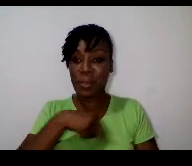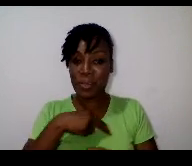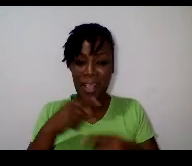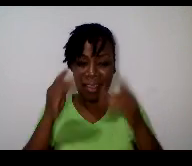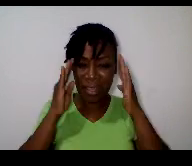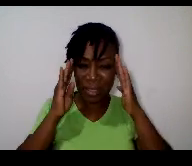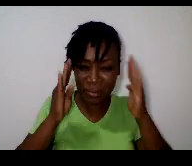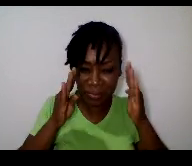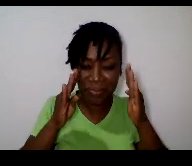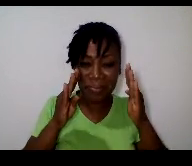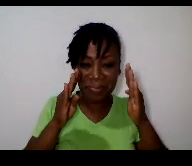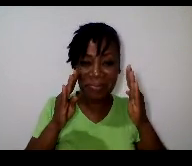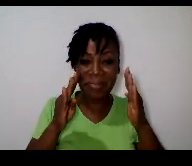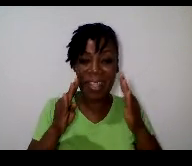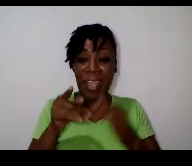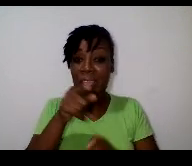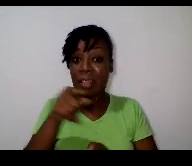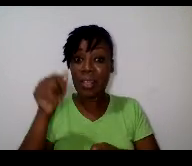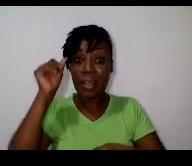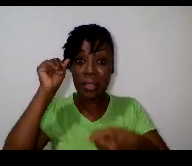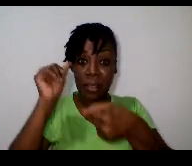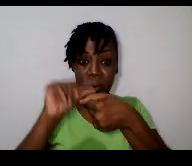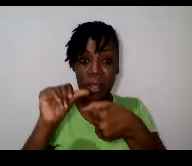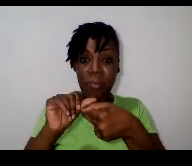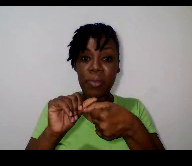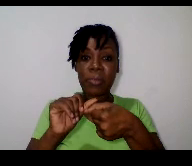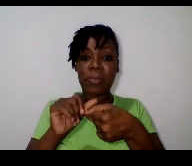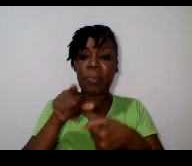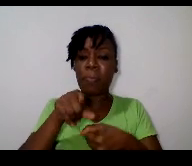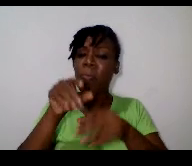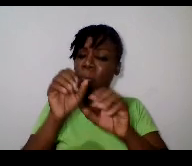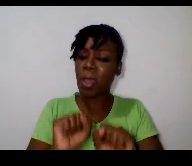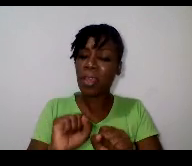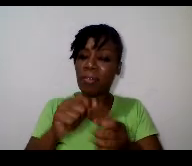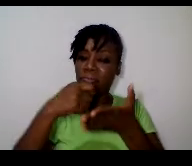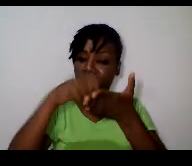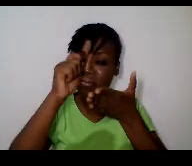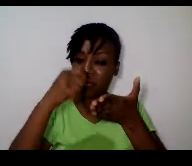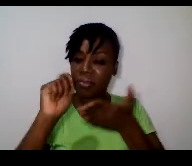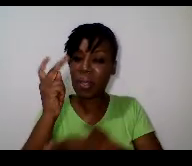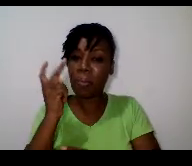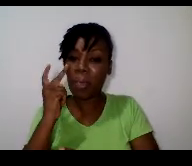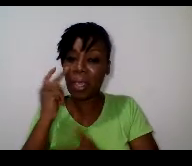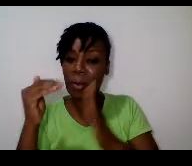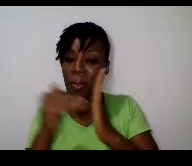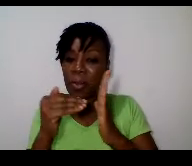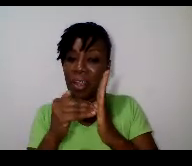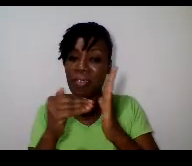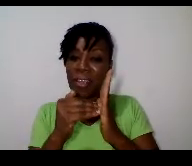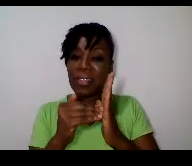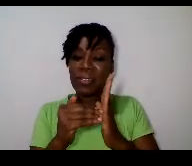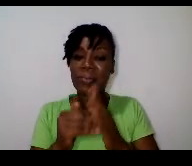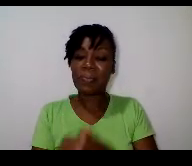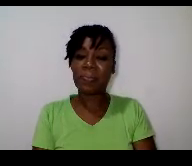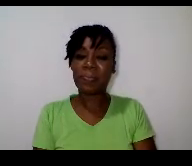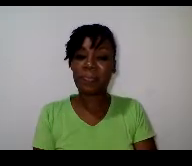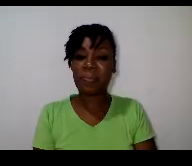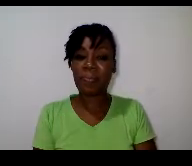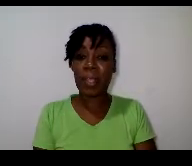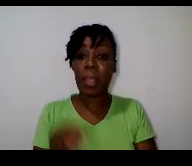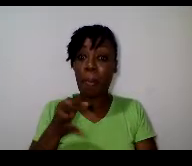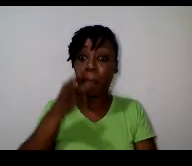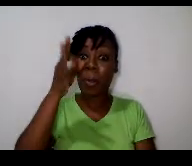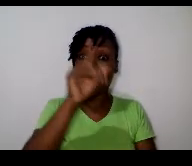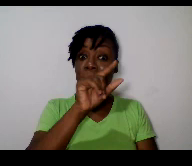poniendo atención y les recordamos que usted puede repasar esta primera conferencia en los medios por los cuales fue transmitido. La próxima semana